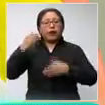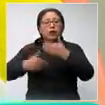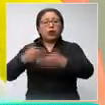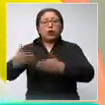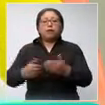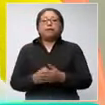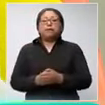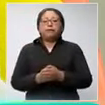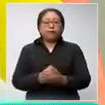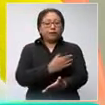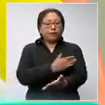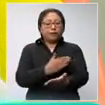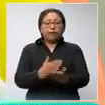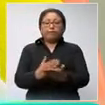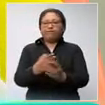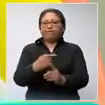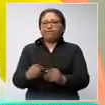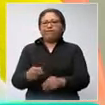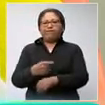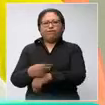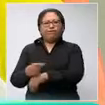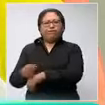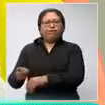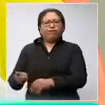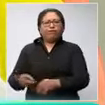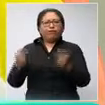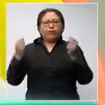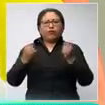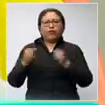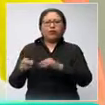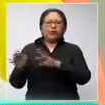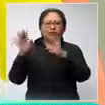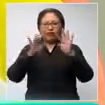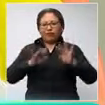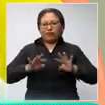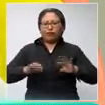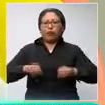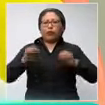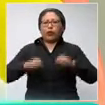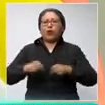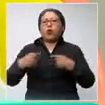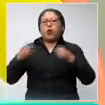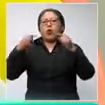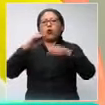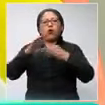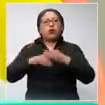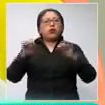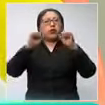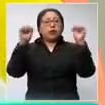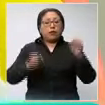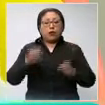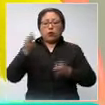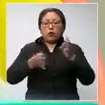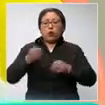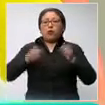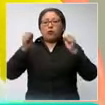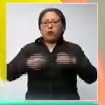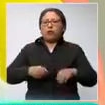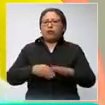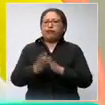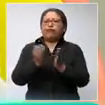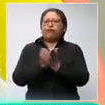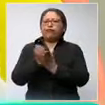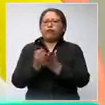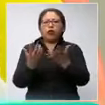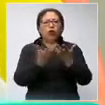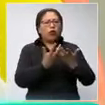mediano plazo es incorporar la inteligencia artificial a nuestros sistemas informáticos y lograr que todo el sistema funcione de manera